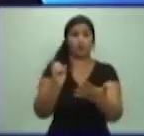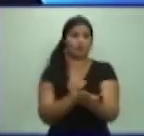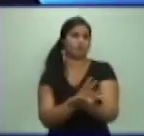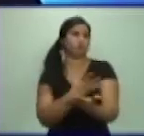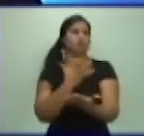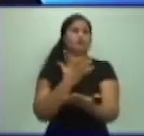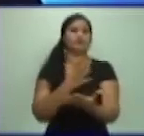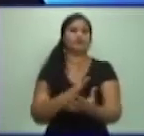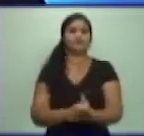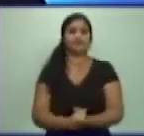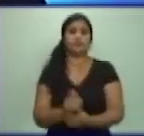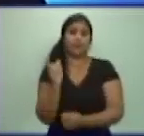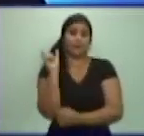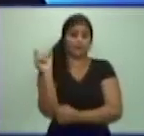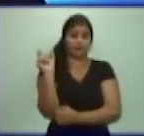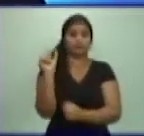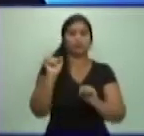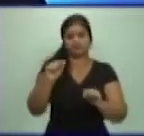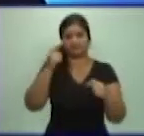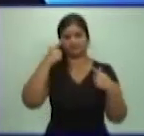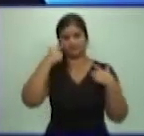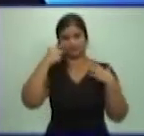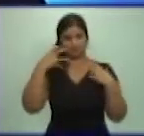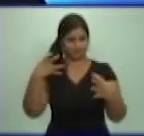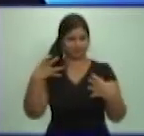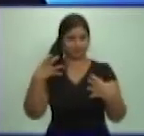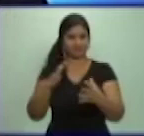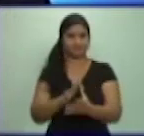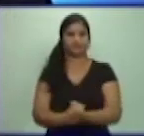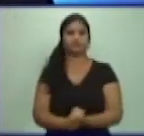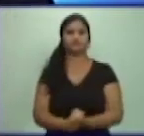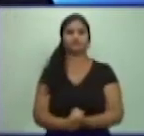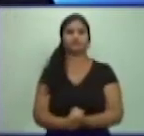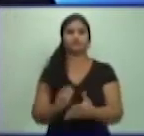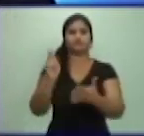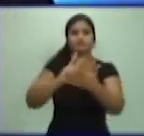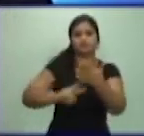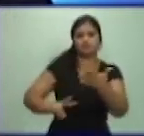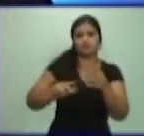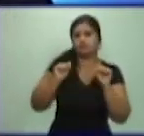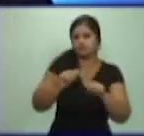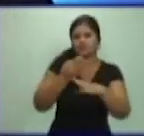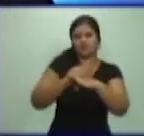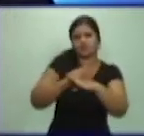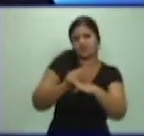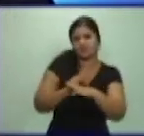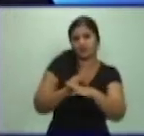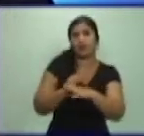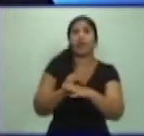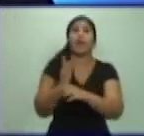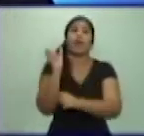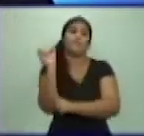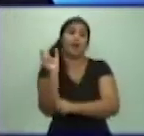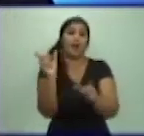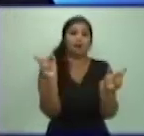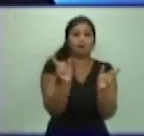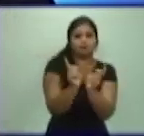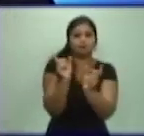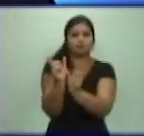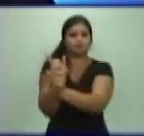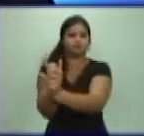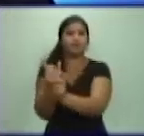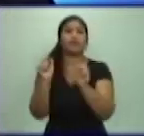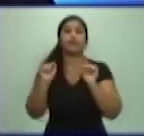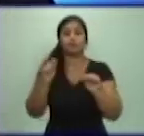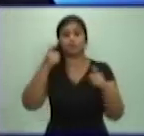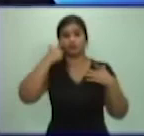no hay palabra, porque realmente la literatura es el arte de la palabra. Y esto es muy importante en una prueba de español. Recuerden que usted, todo examen